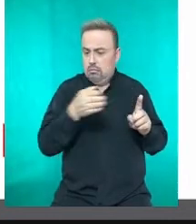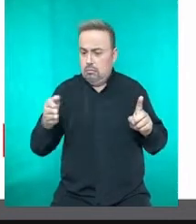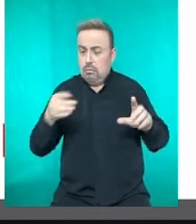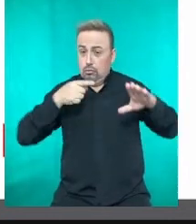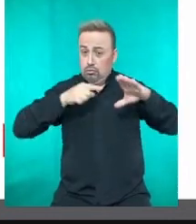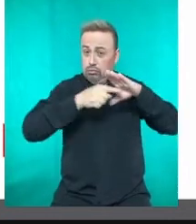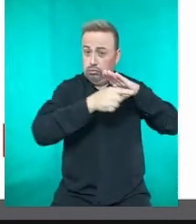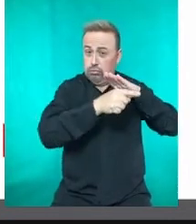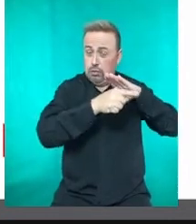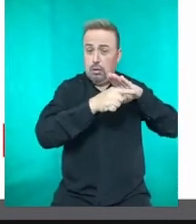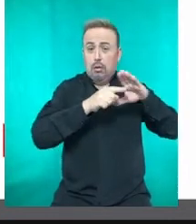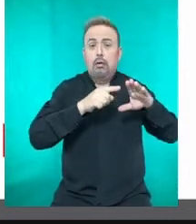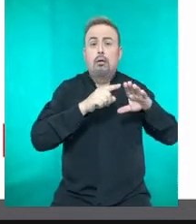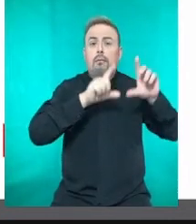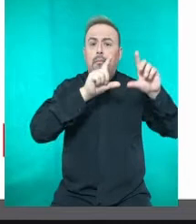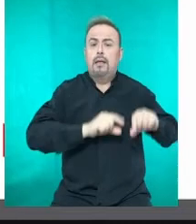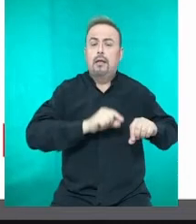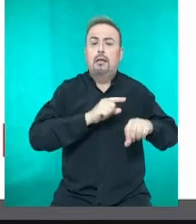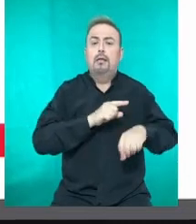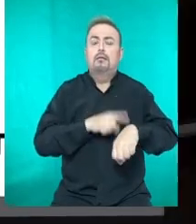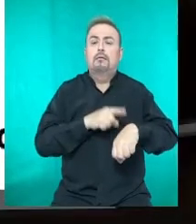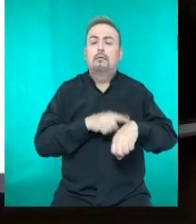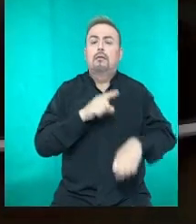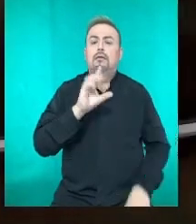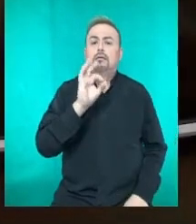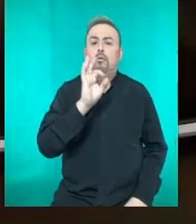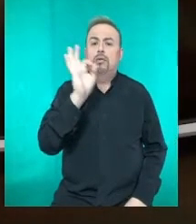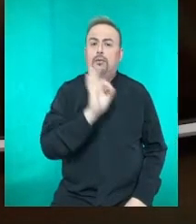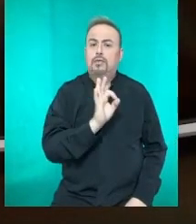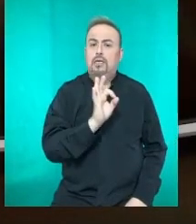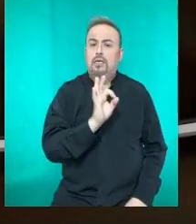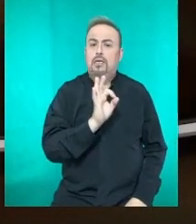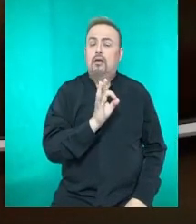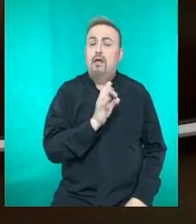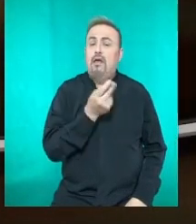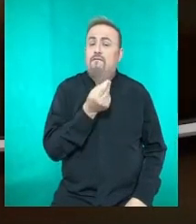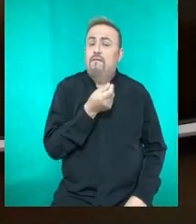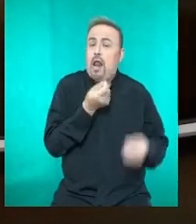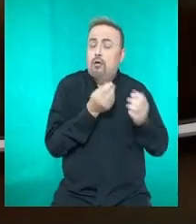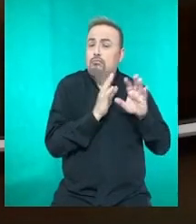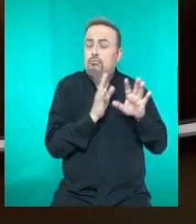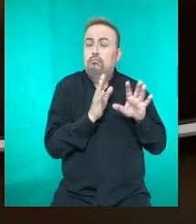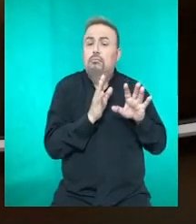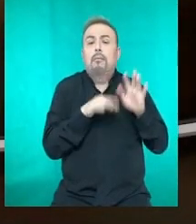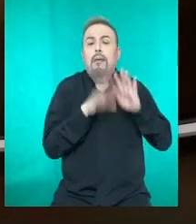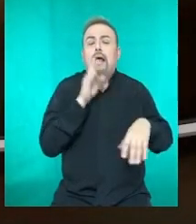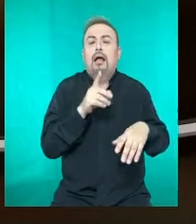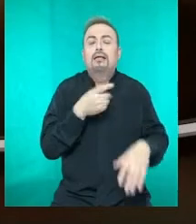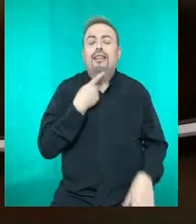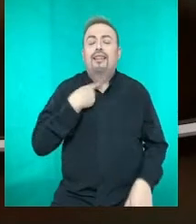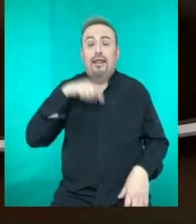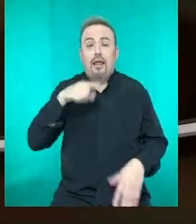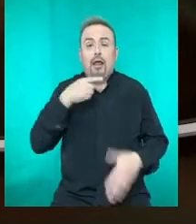de túnel disminuyó en un 50%. No quiero hacer énfasis en los valores exactos, porque en realidad nos interesa en este